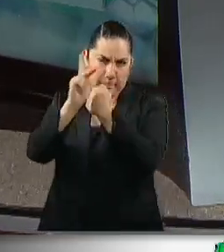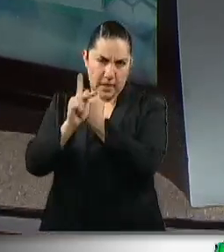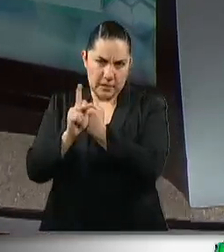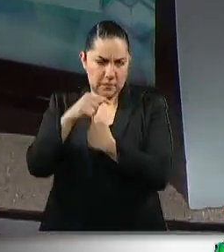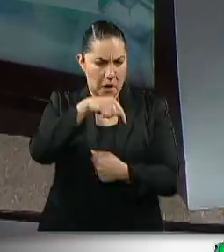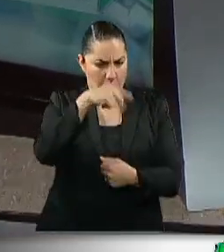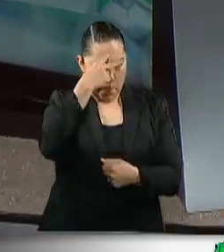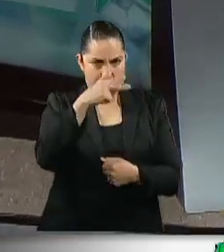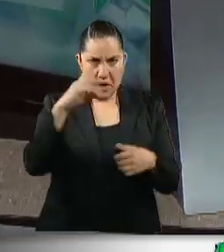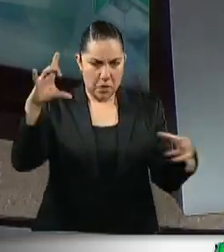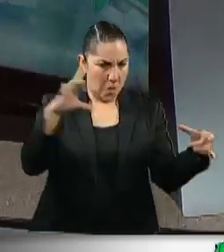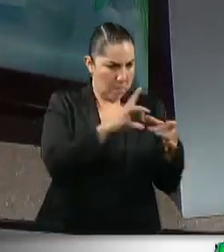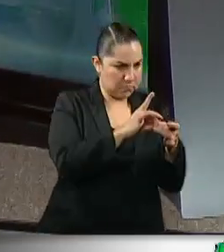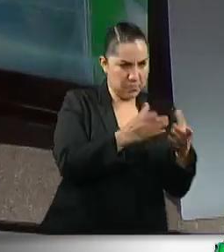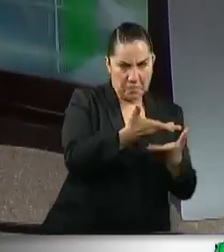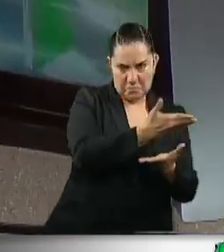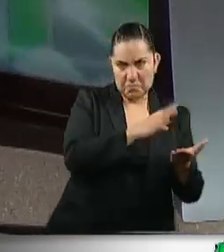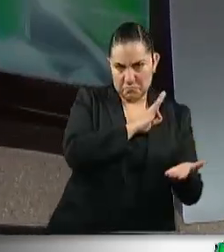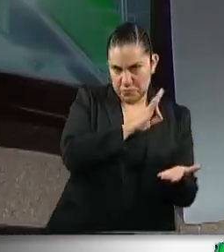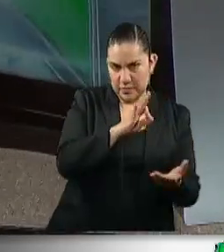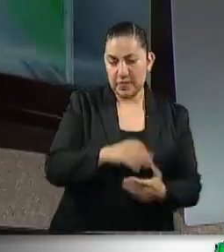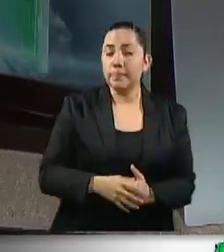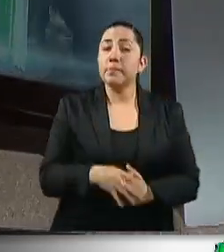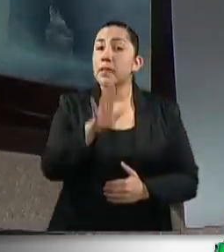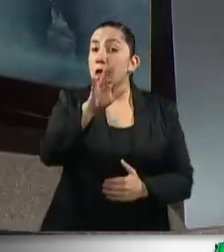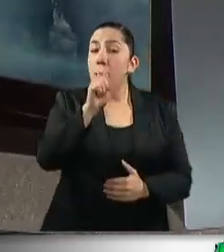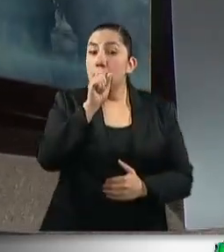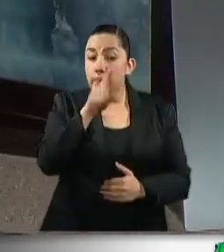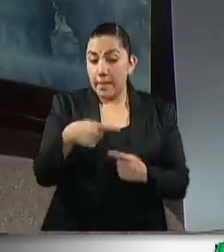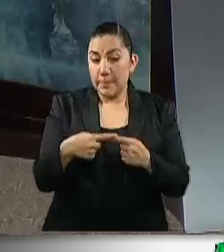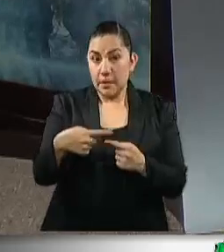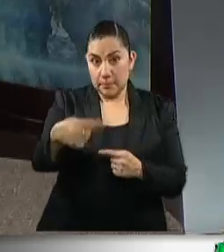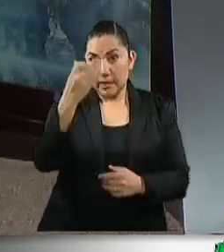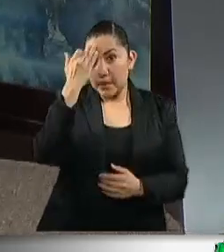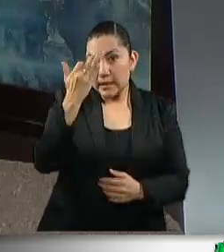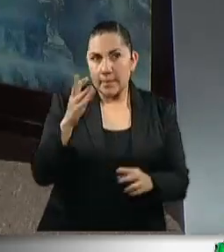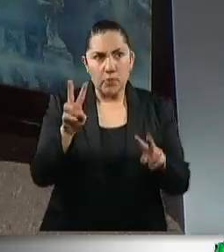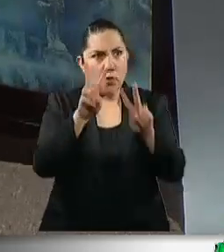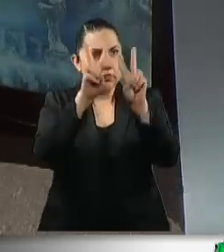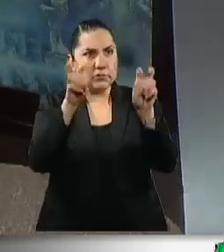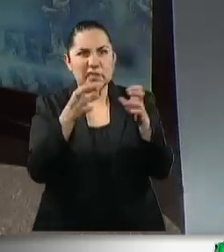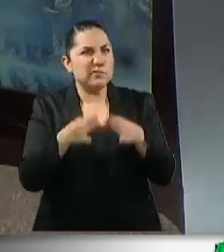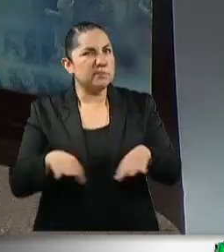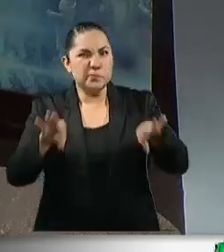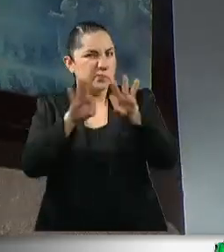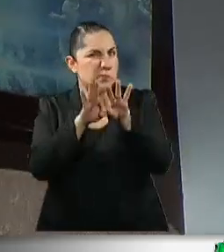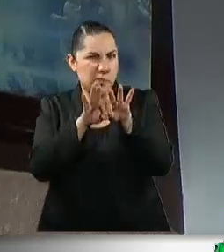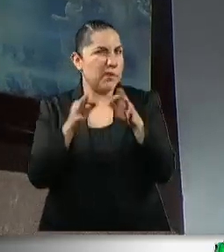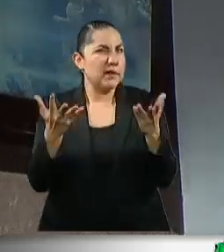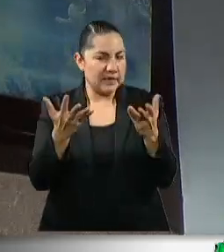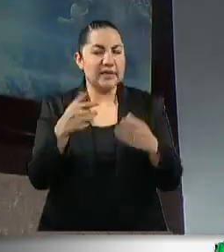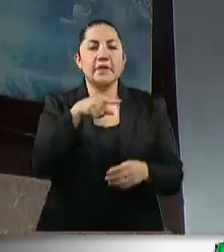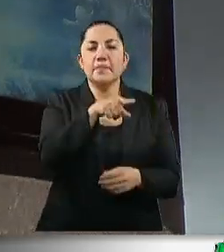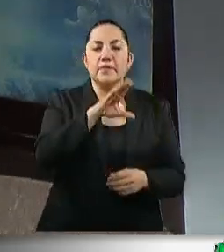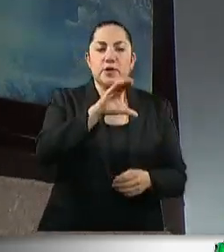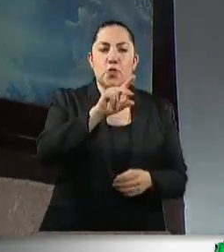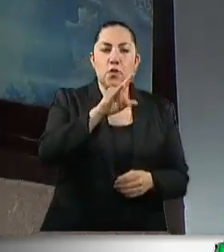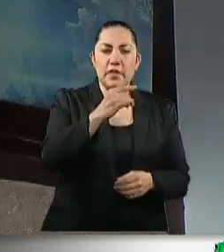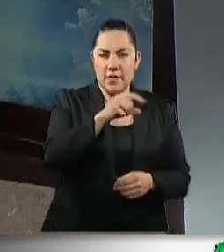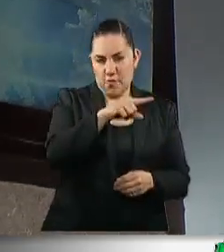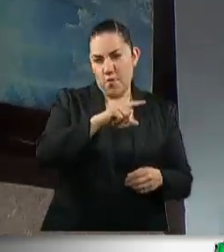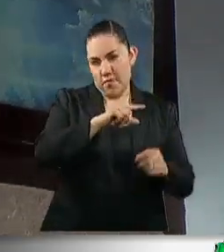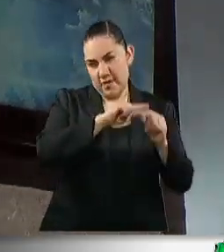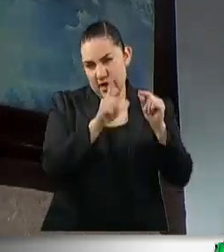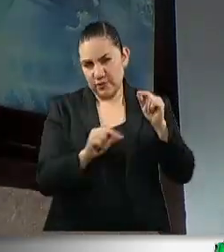Y vamos con otro de los temas prioritarios para este periodo ordinario que inicia. Se trata del Código Nacional de Procedimientos Civiles en Familiares.